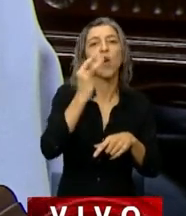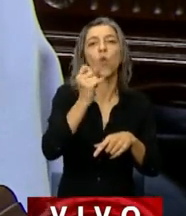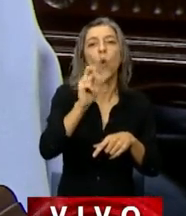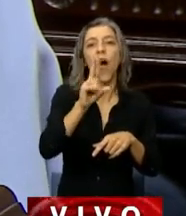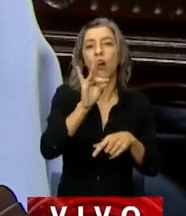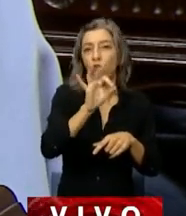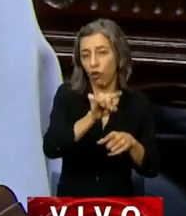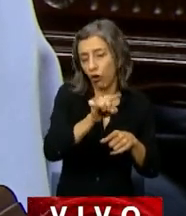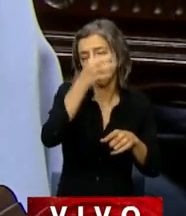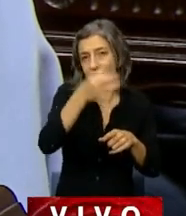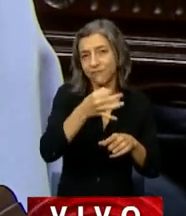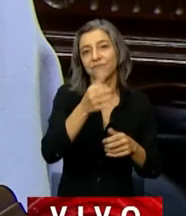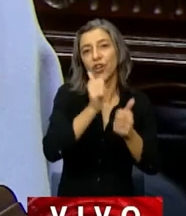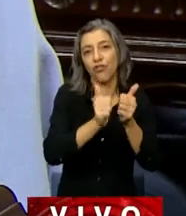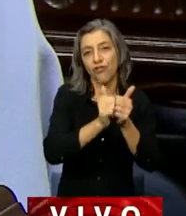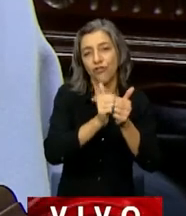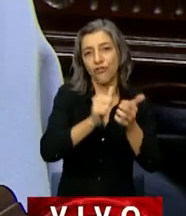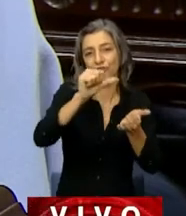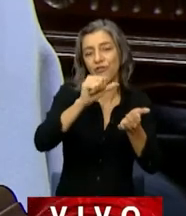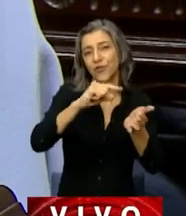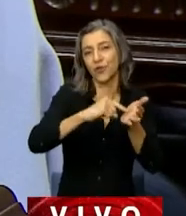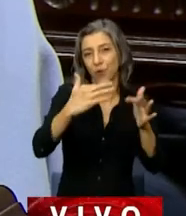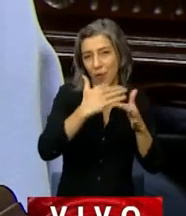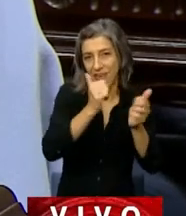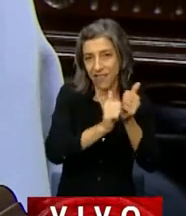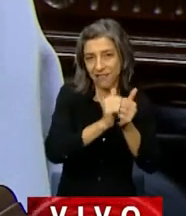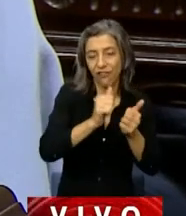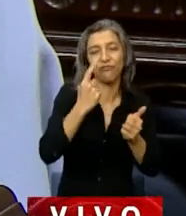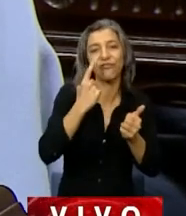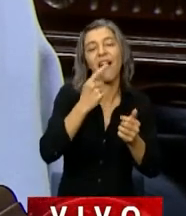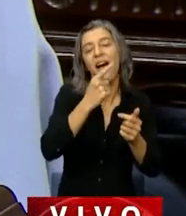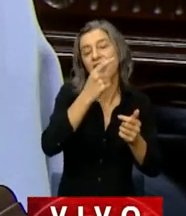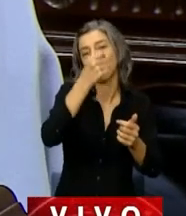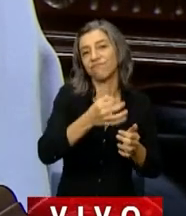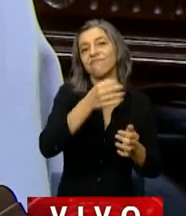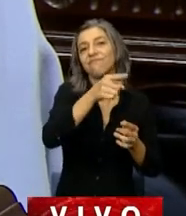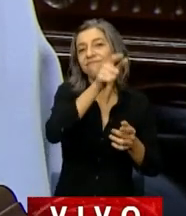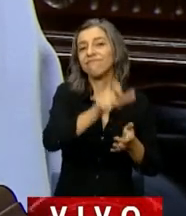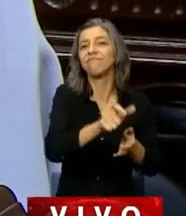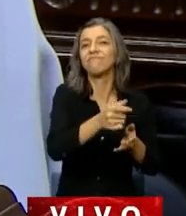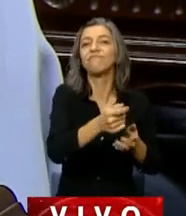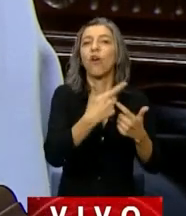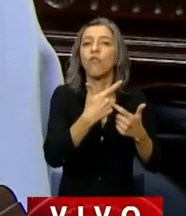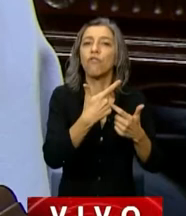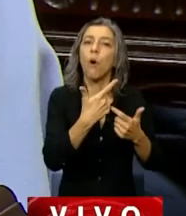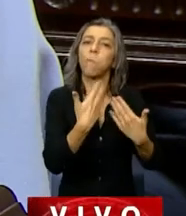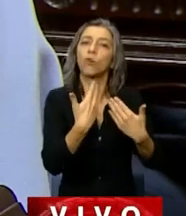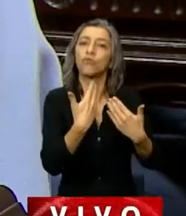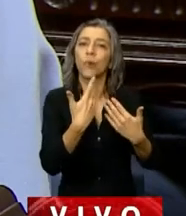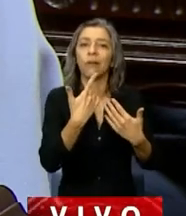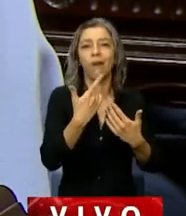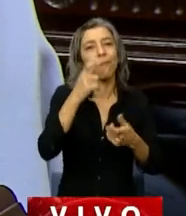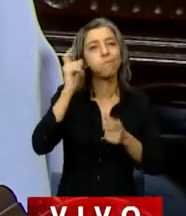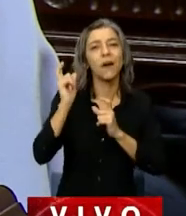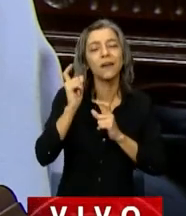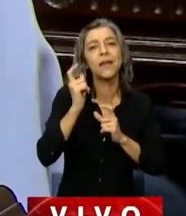paliativos, rosarino, que nos permitió hacer una de las primeras experiencias de cuidados paliativos en